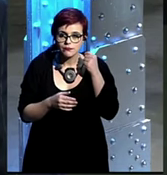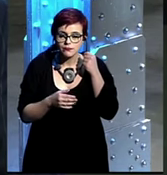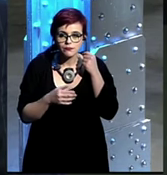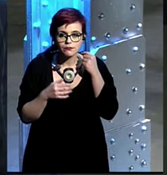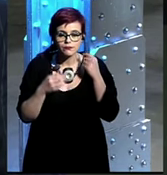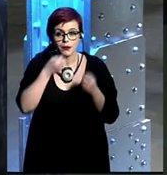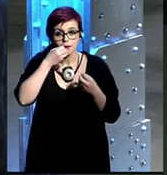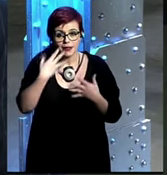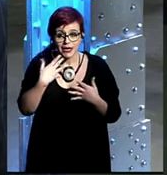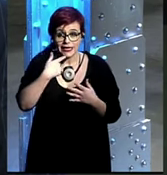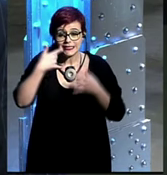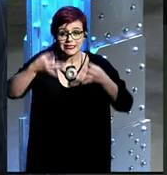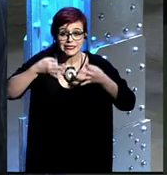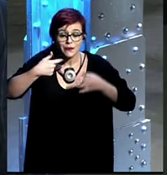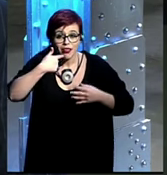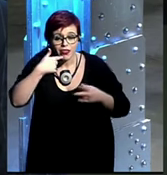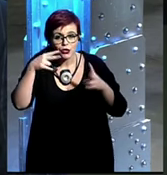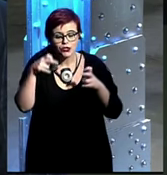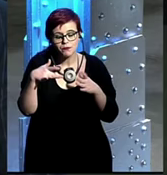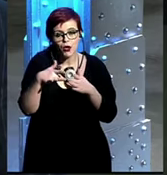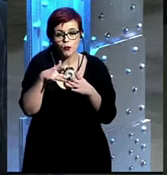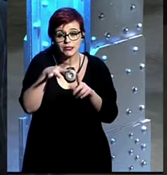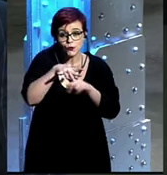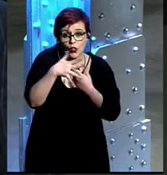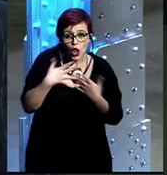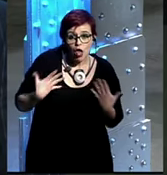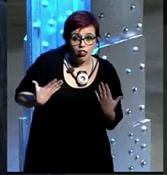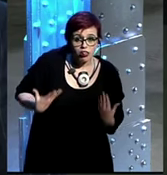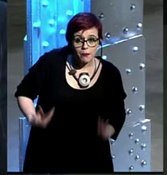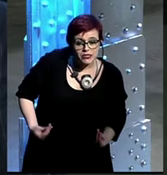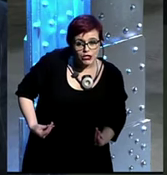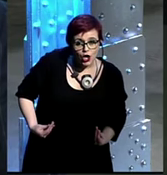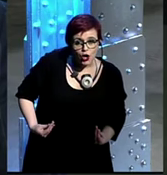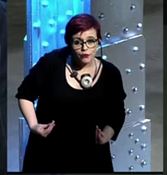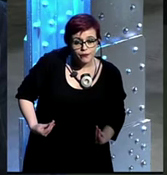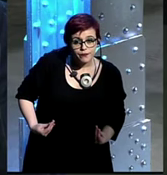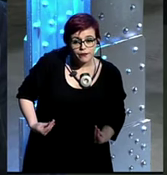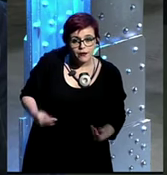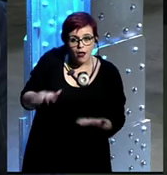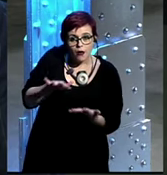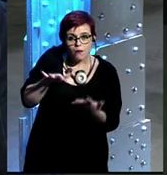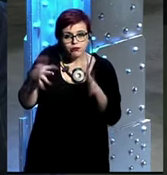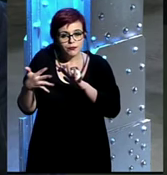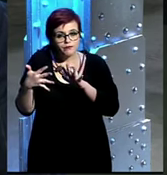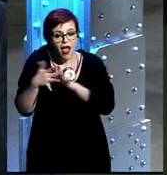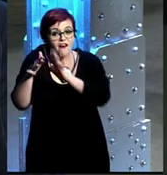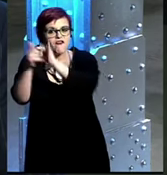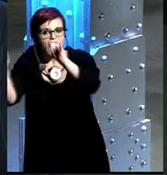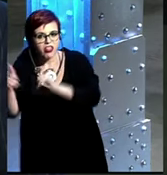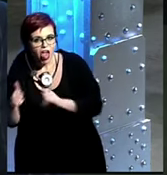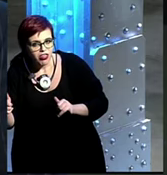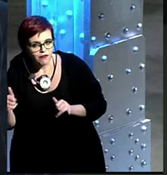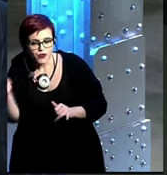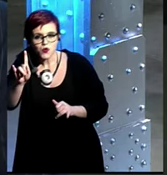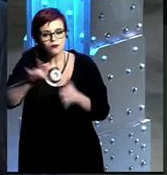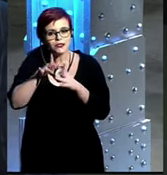Bien, siempre digo que lo opuesto de la depresión no es la felicidad, sino la vitalidad. Y el estado de